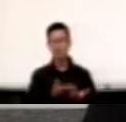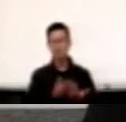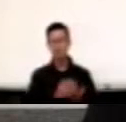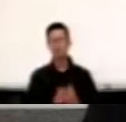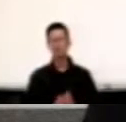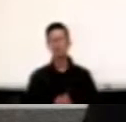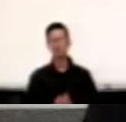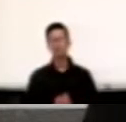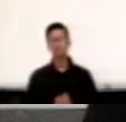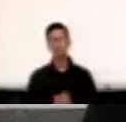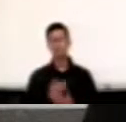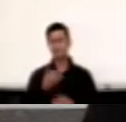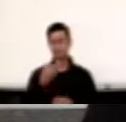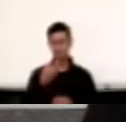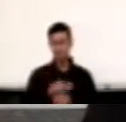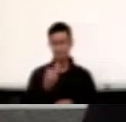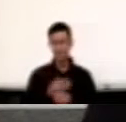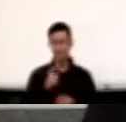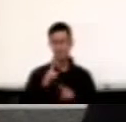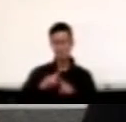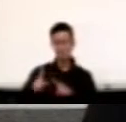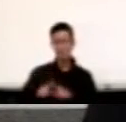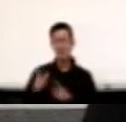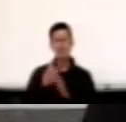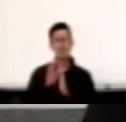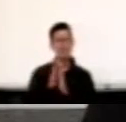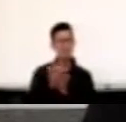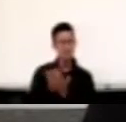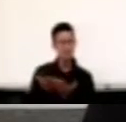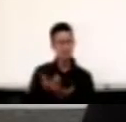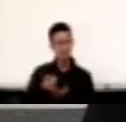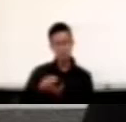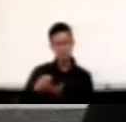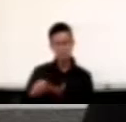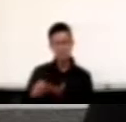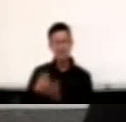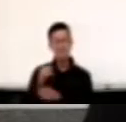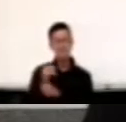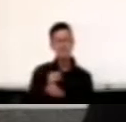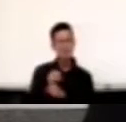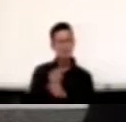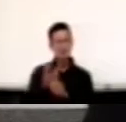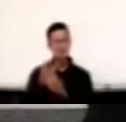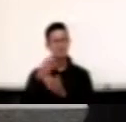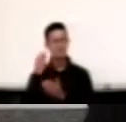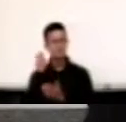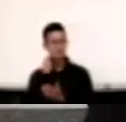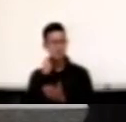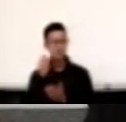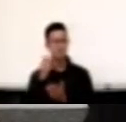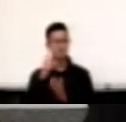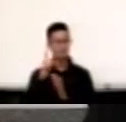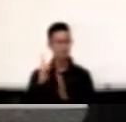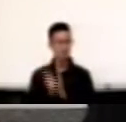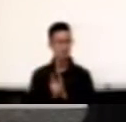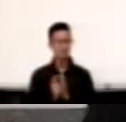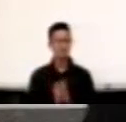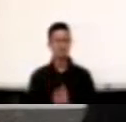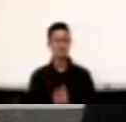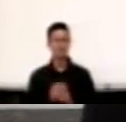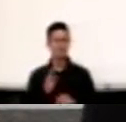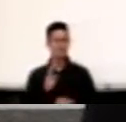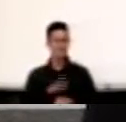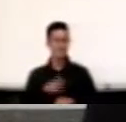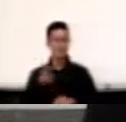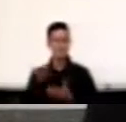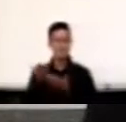prepara para publicación sendos libros sobre metodología de la investigación jurídica y sobre constitucionalismo contemporáneo. Sin más